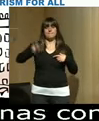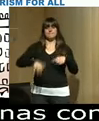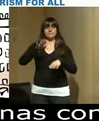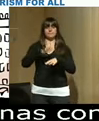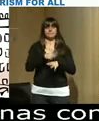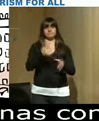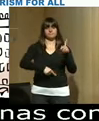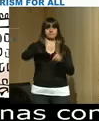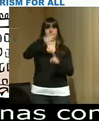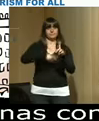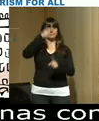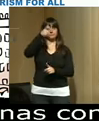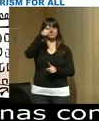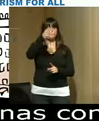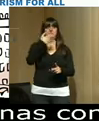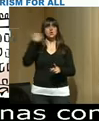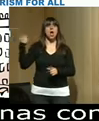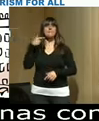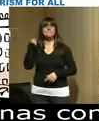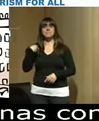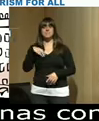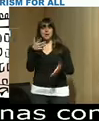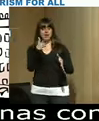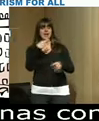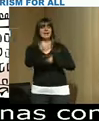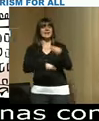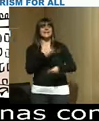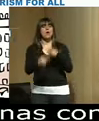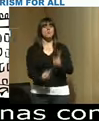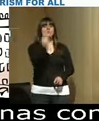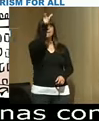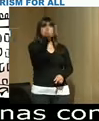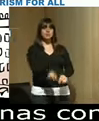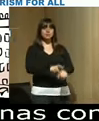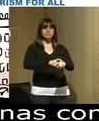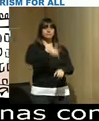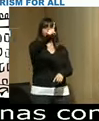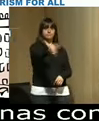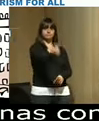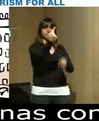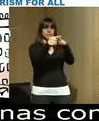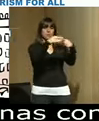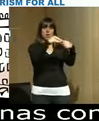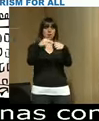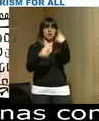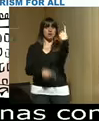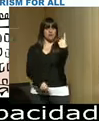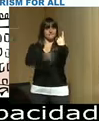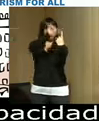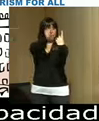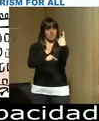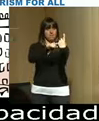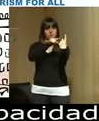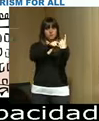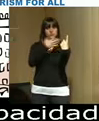nivel poblacional, cuando yo hago este tipo de estimaciones, lo que estoy diciendo es cogiendo una persona tipo, que es la persona de referencia, y lo único que hago es cambiar. Es como